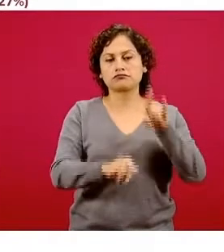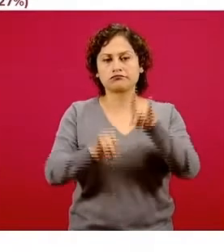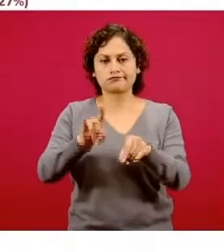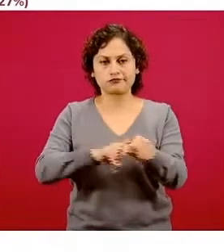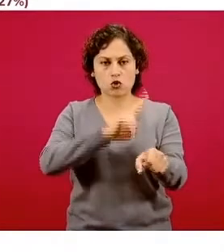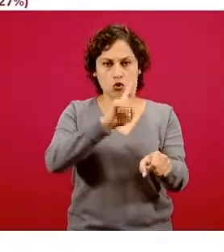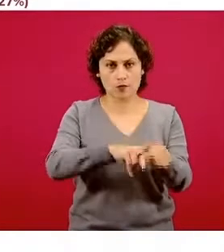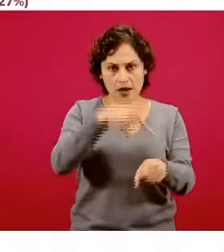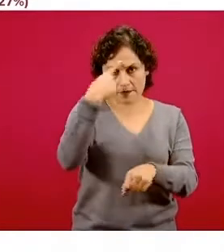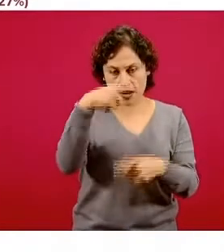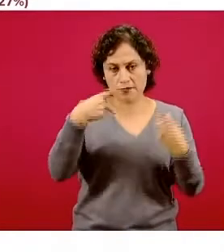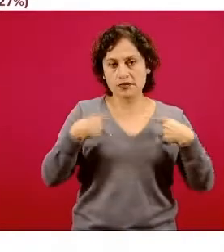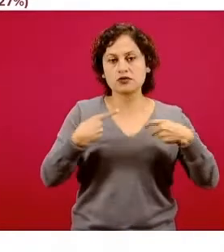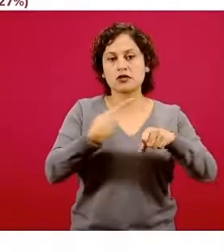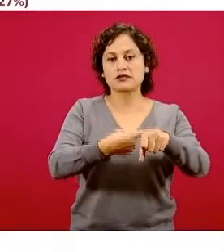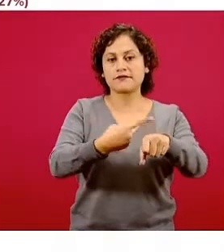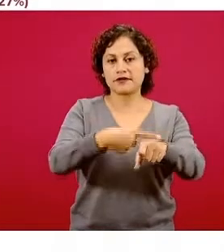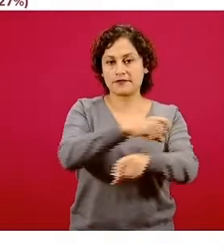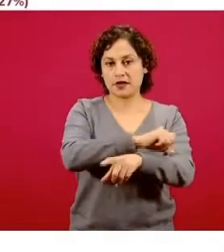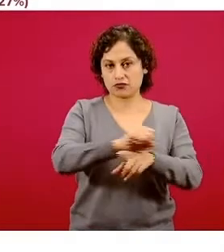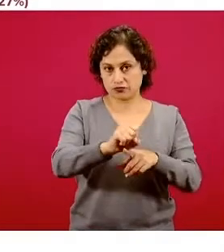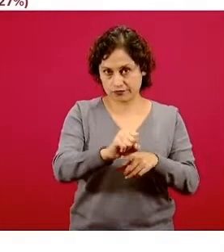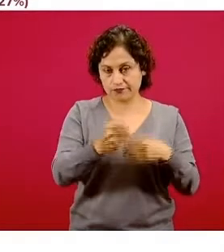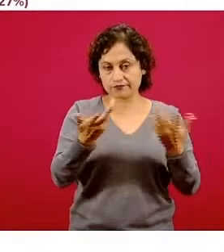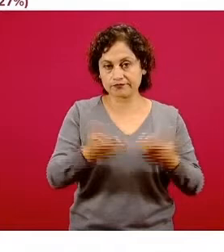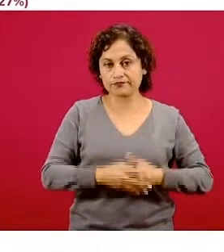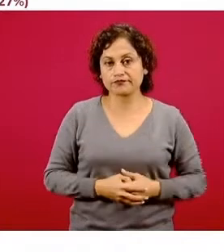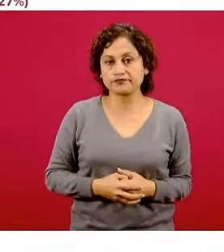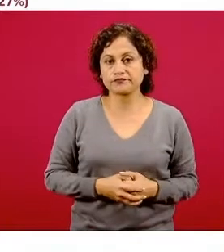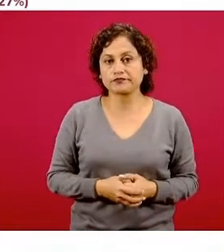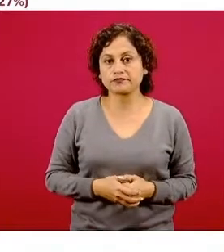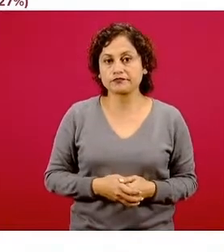la infección respiratoria aguda grave.